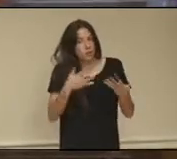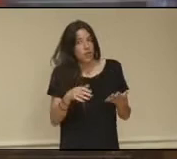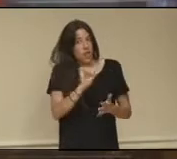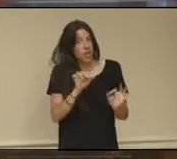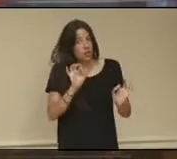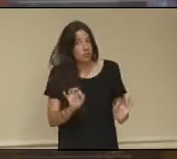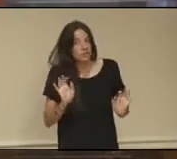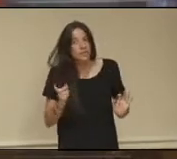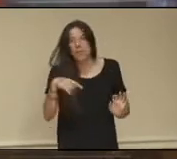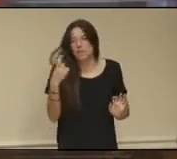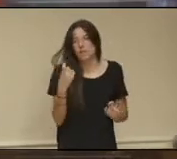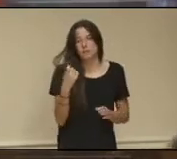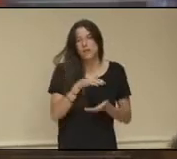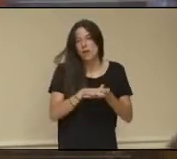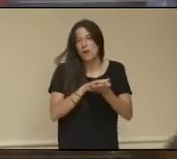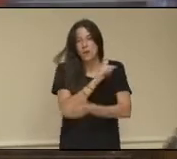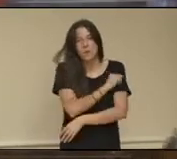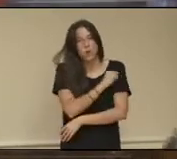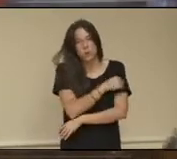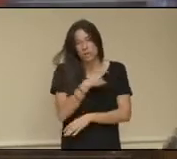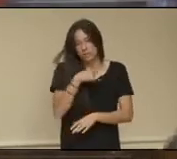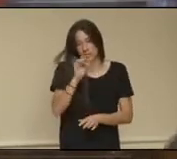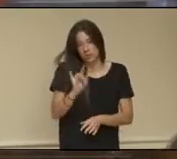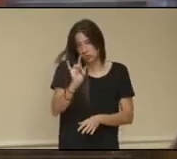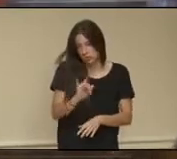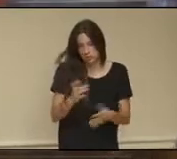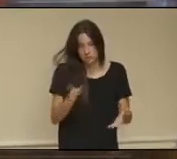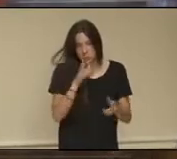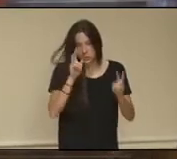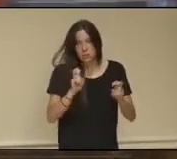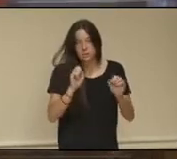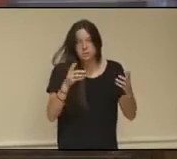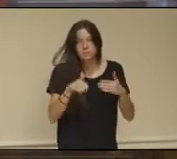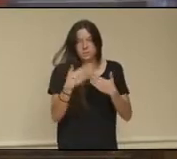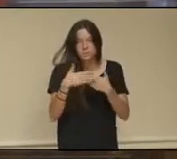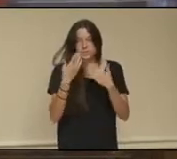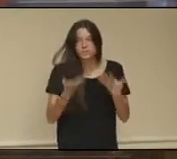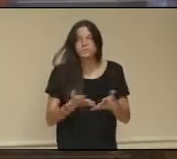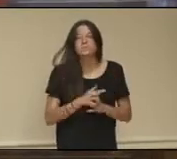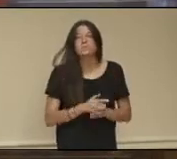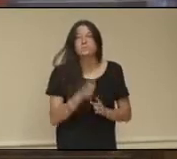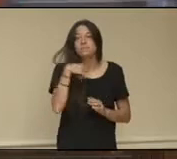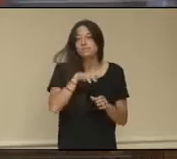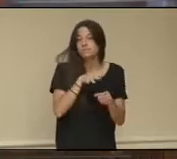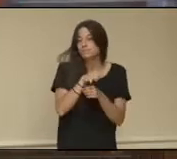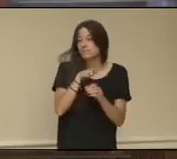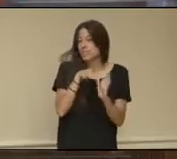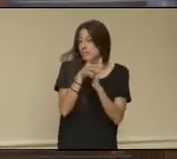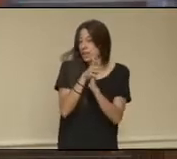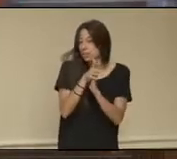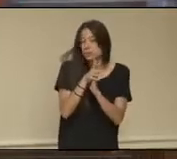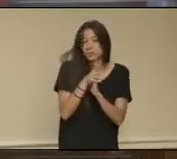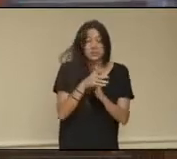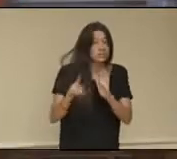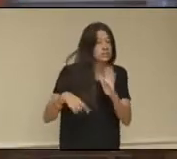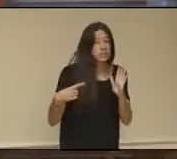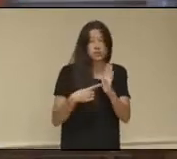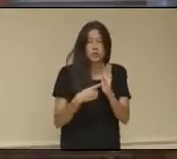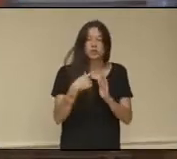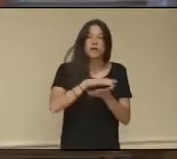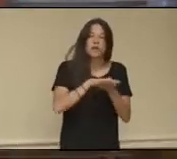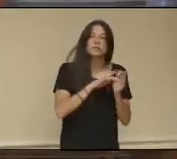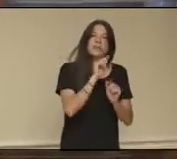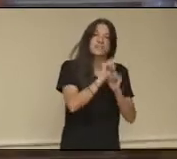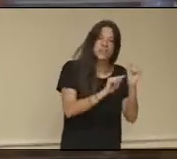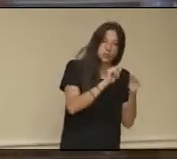podíamos por menos que hablar de vacunas. Y vamos a cubrirlo casi en toda su amplitud. Vamos a tener virus, vamos a tener